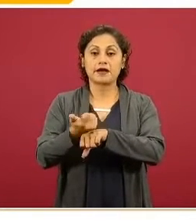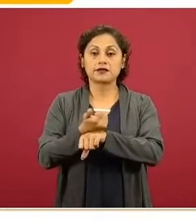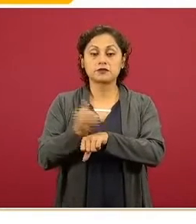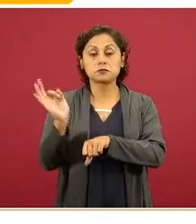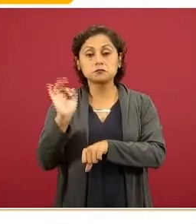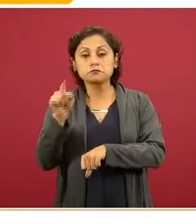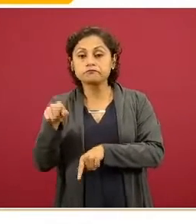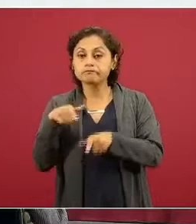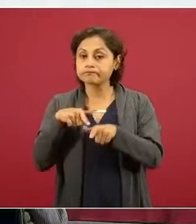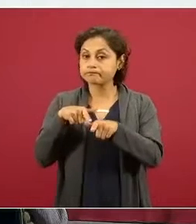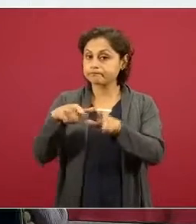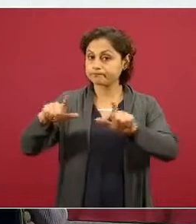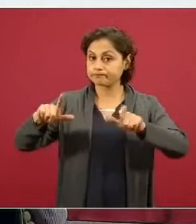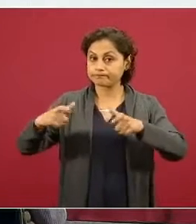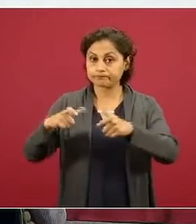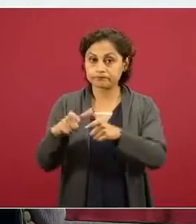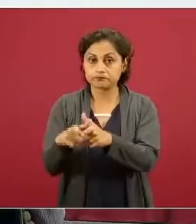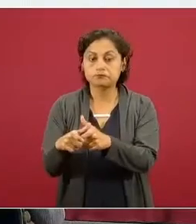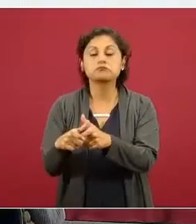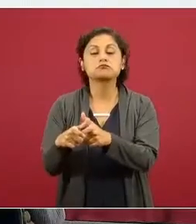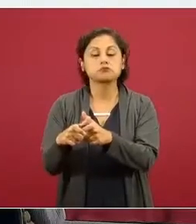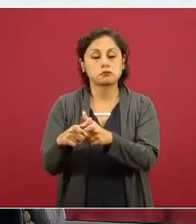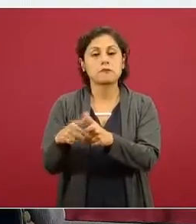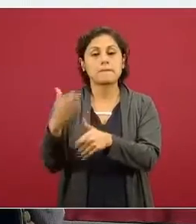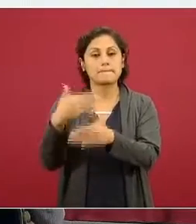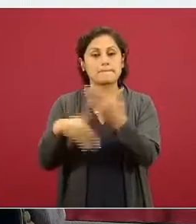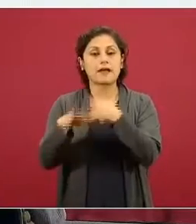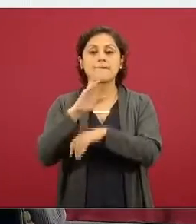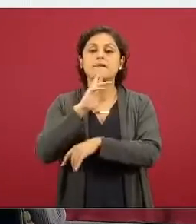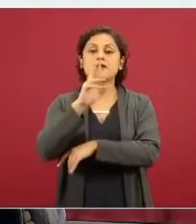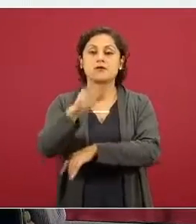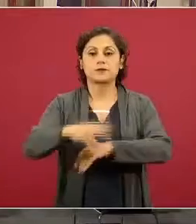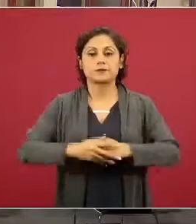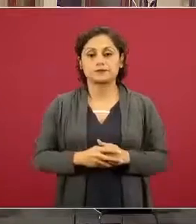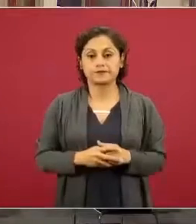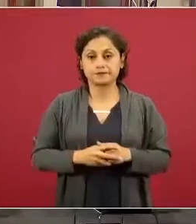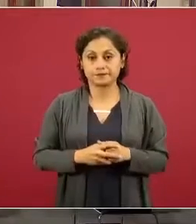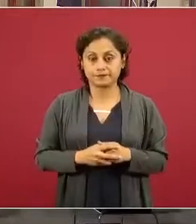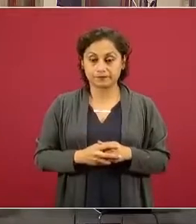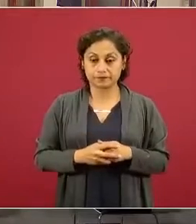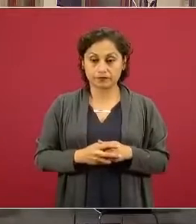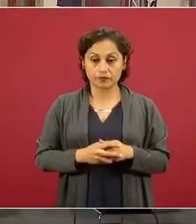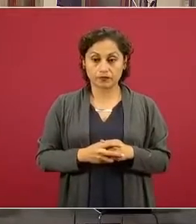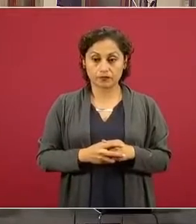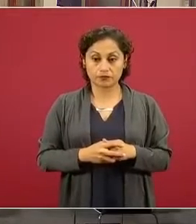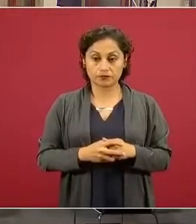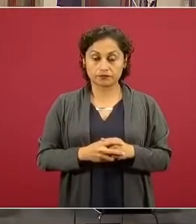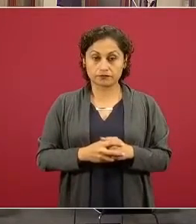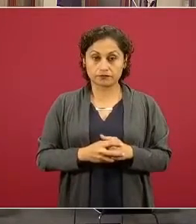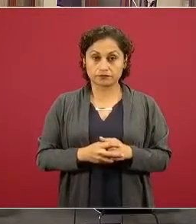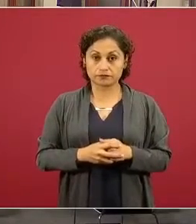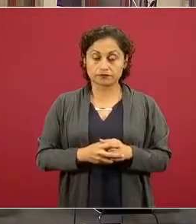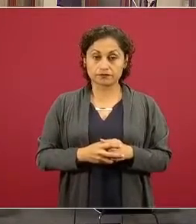esta tendencia, podrá tener todavía un mayor desconfinamiento. La siguiente, por favor.